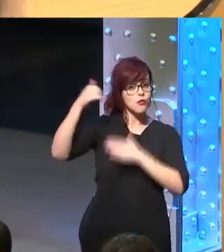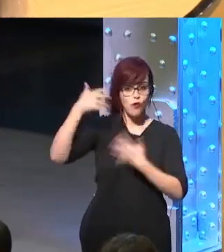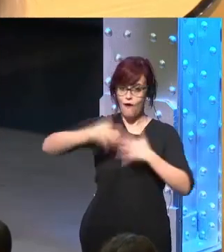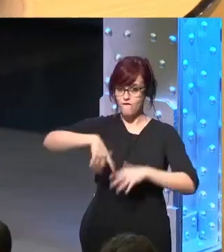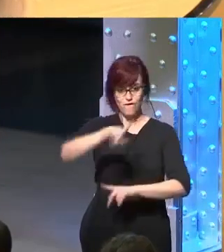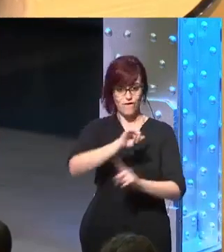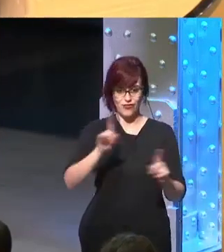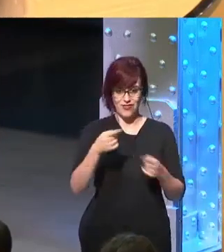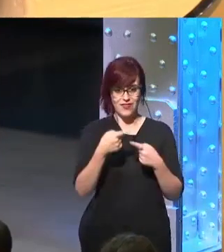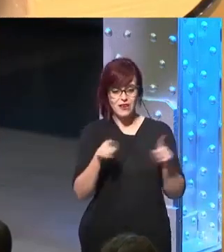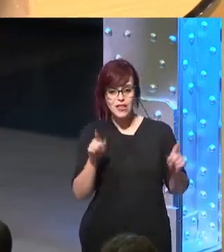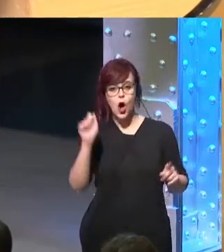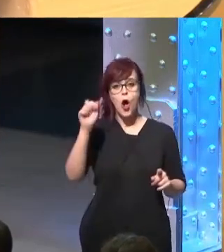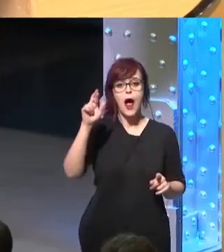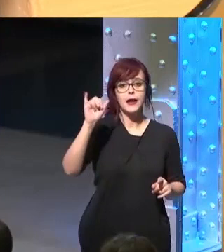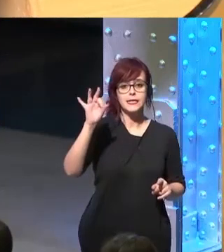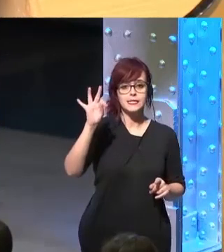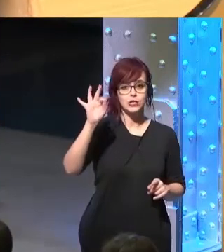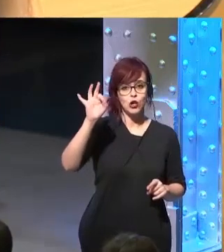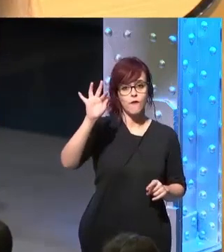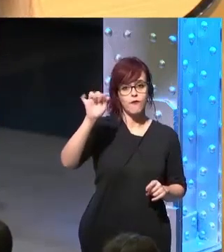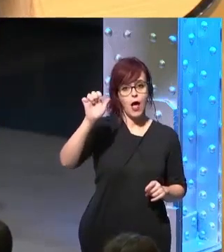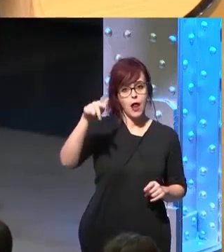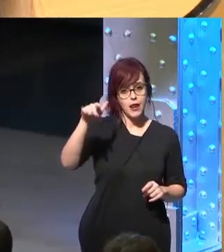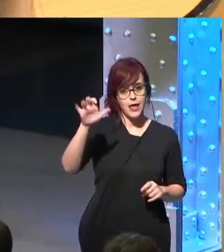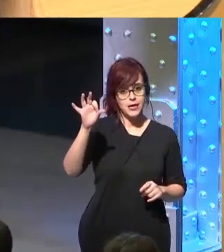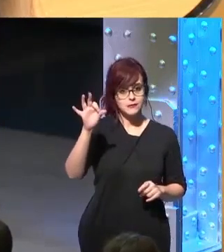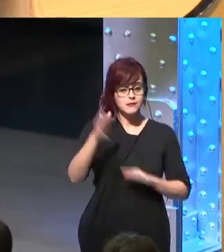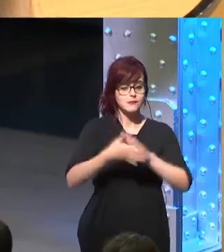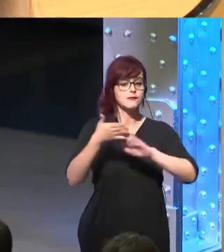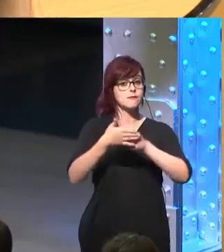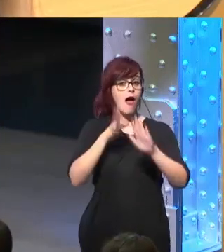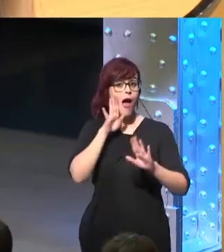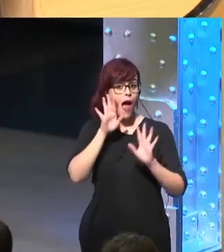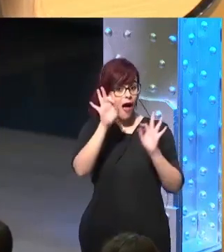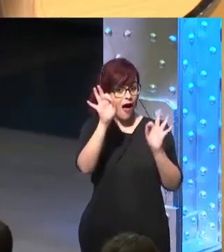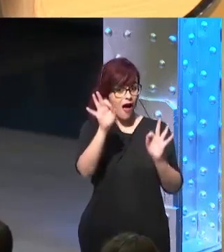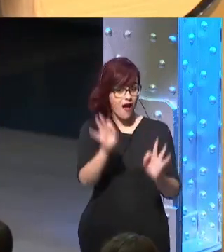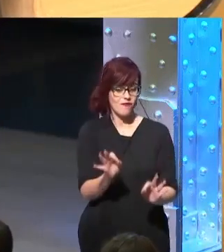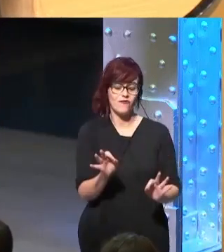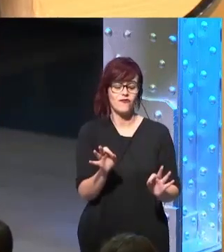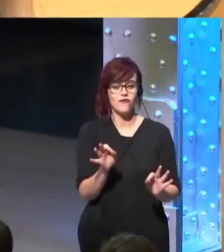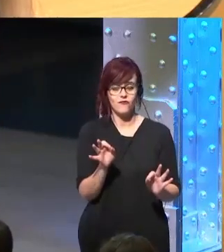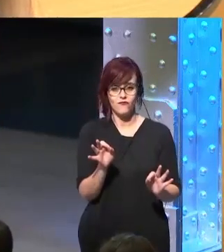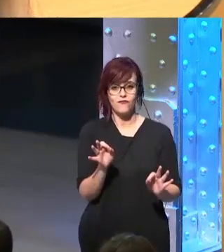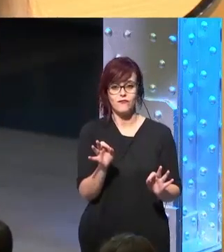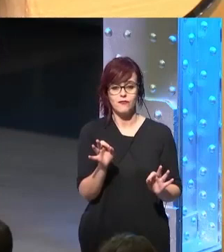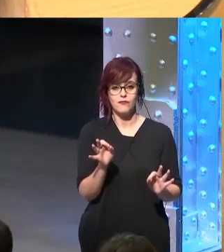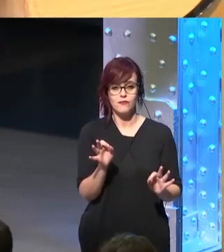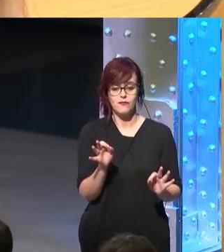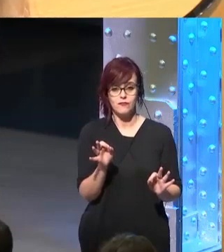Y, por ejemplo, las obras de Aristófanes y demás hablan de